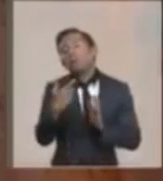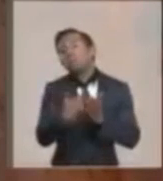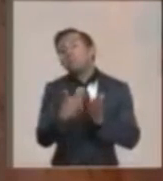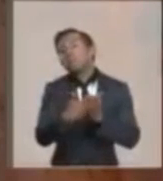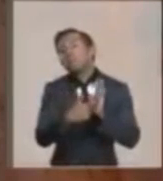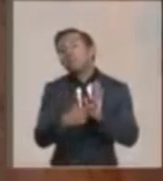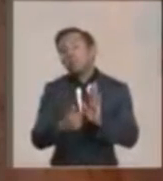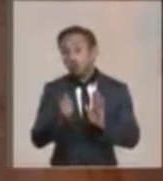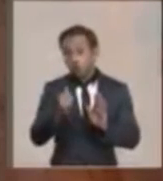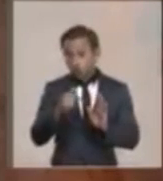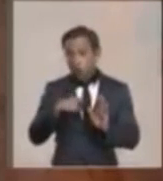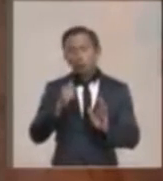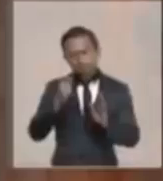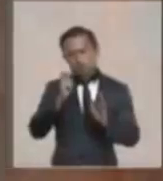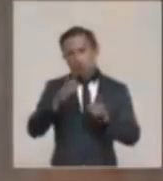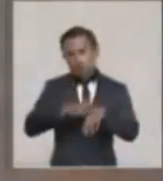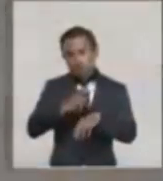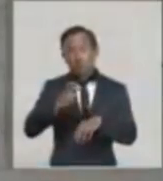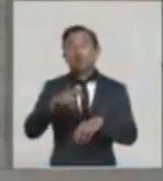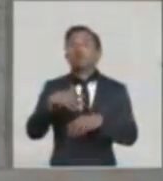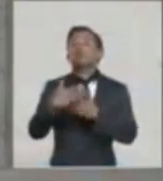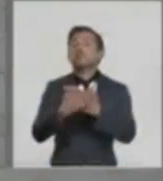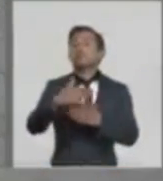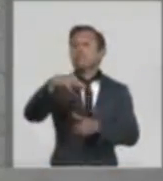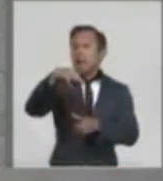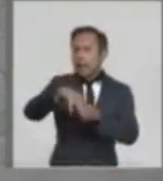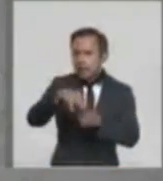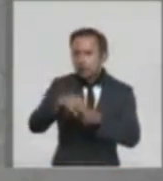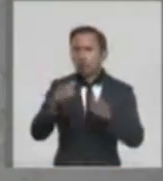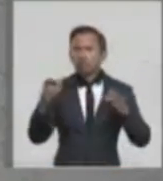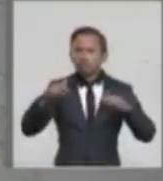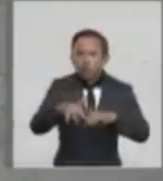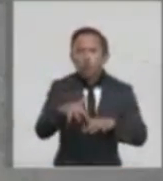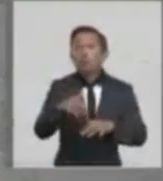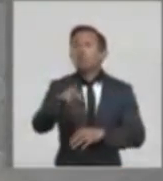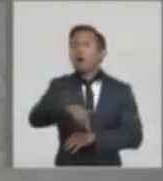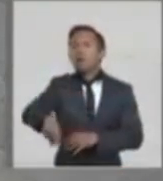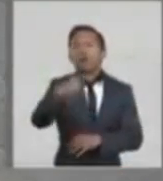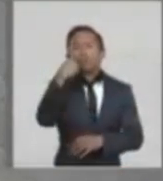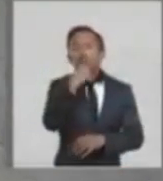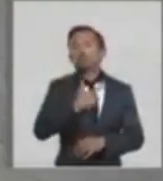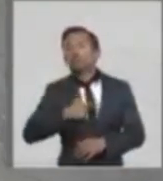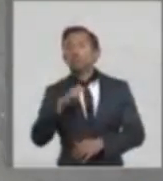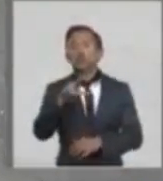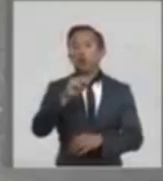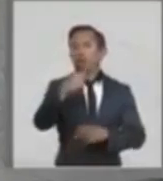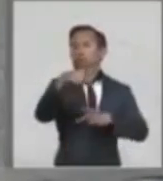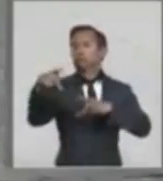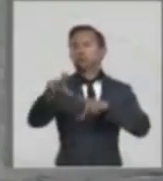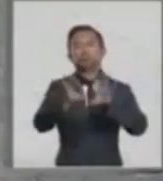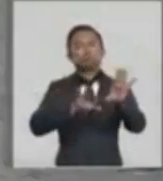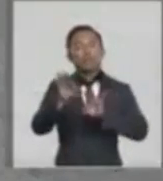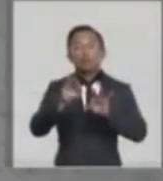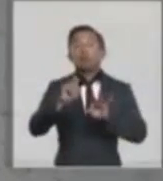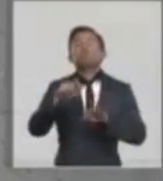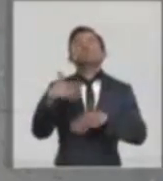referéndum. La verdad es que para eso están las elecciones, para eso está la democracia y por supuesto rendiré cuentas con transparencia